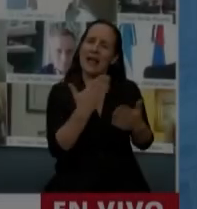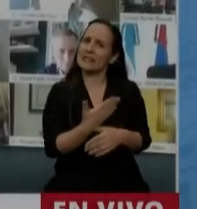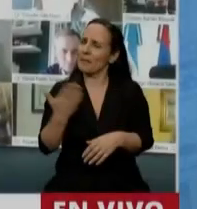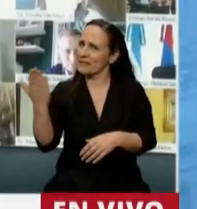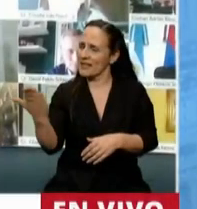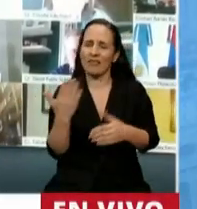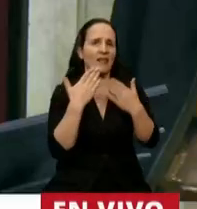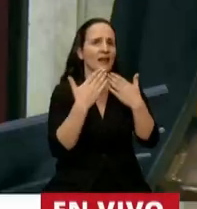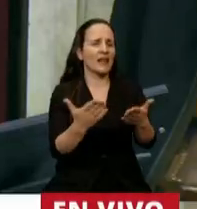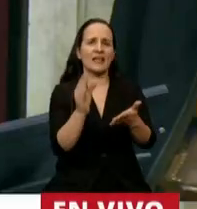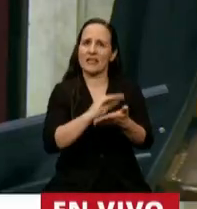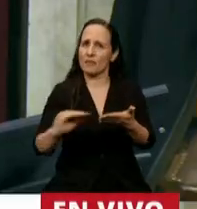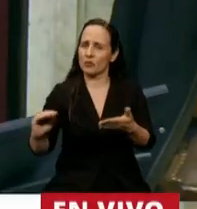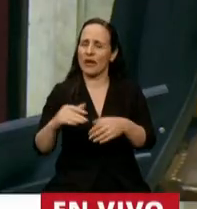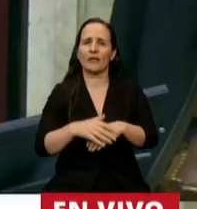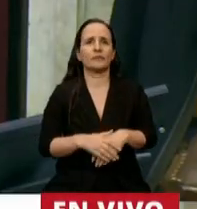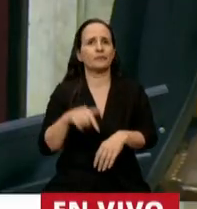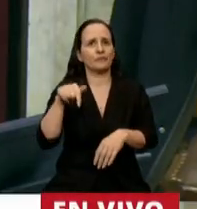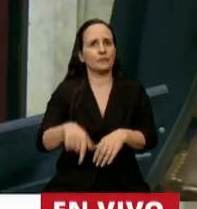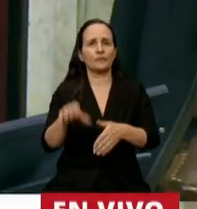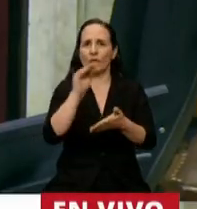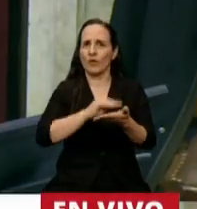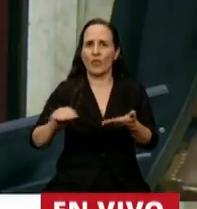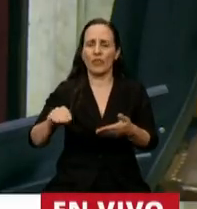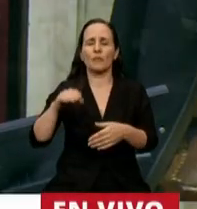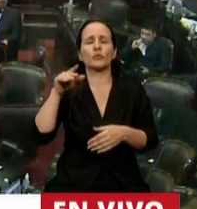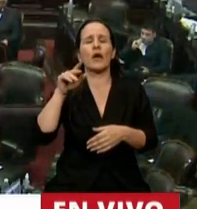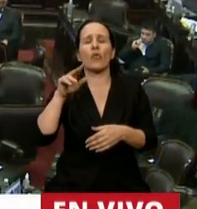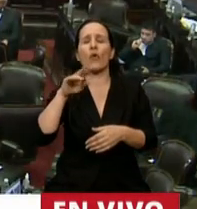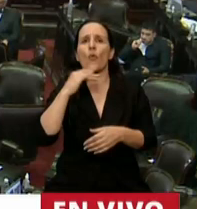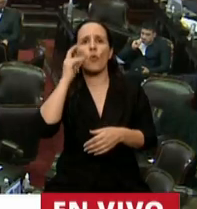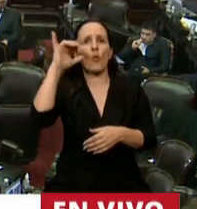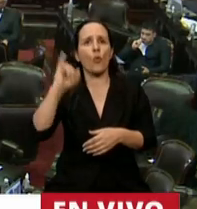tiene la palabra el diputado luis alfredo juez